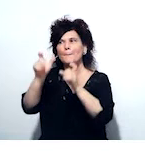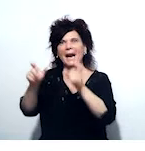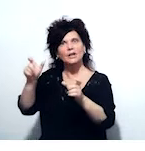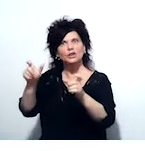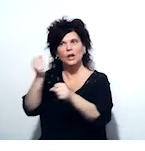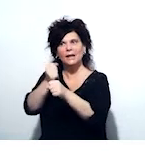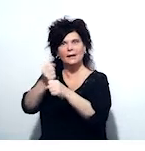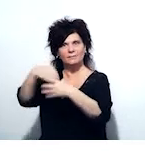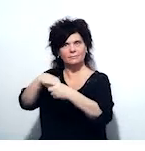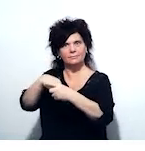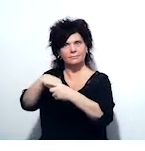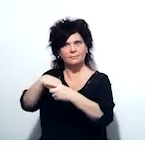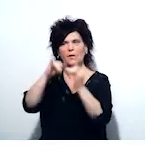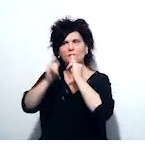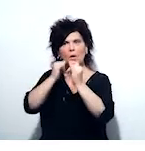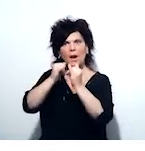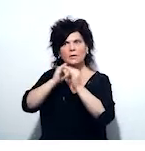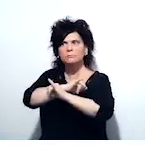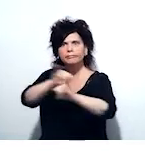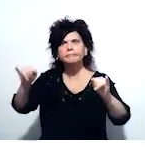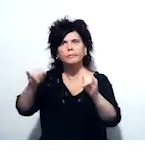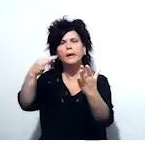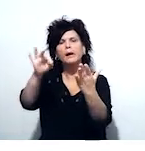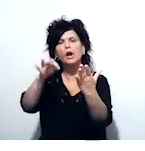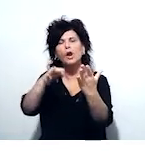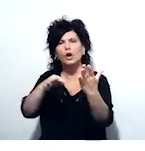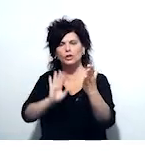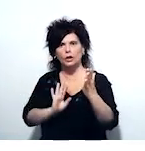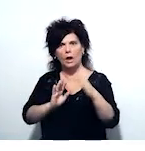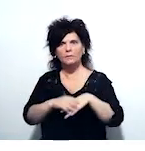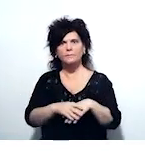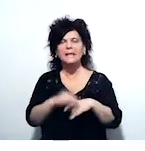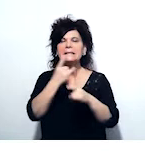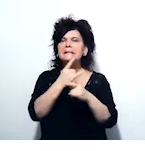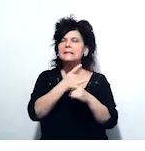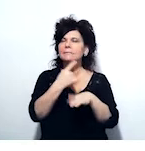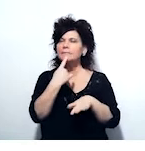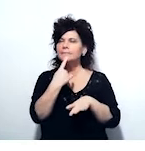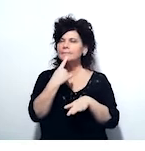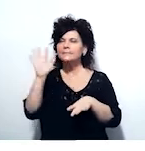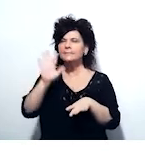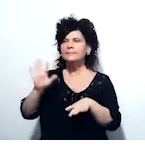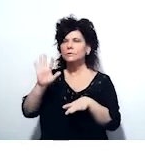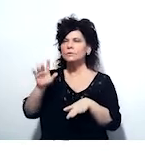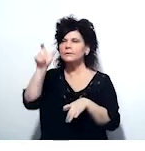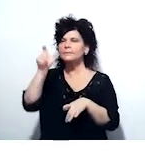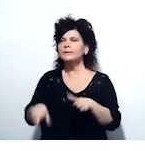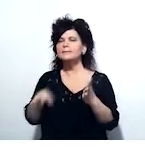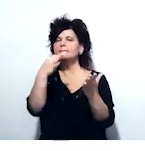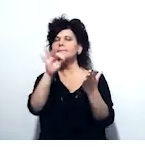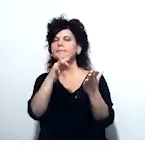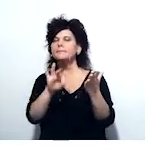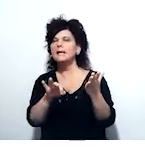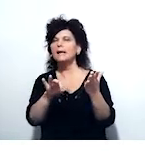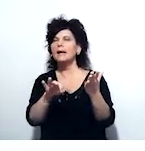chequea la información que se publica. Ahora, bueno, siempre está la duda de que el que chequea bajo qué criterios